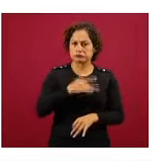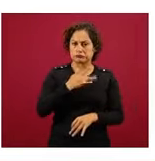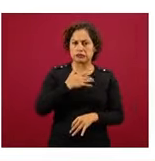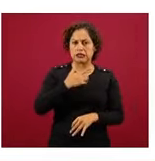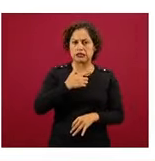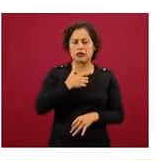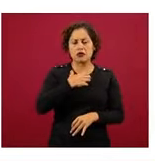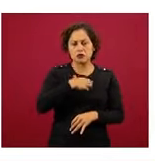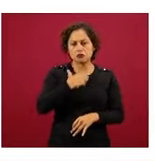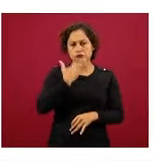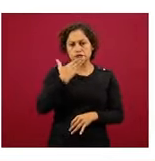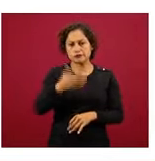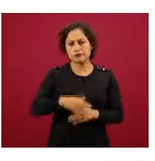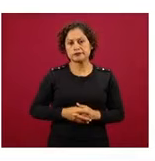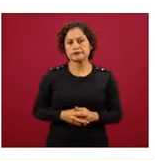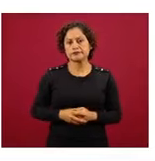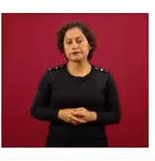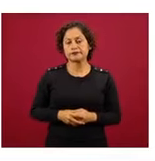curso, además,